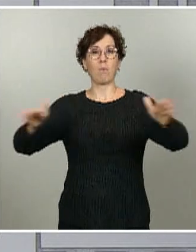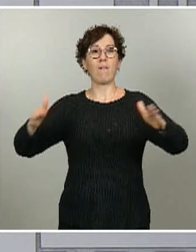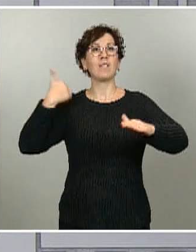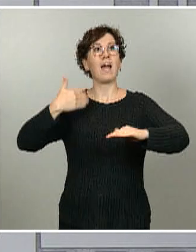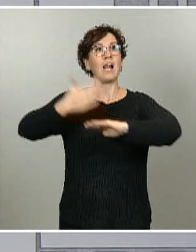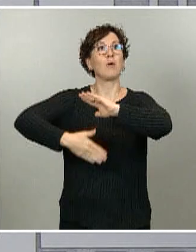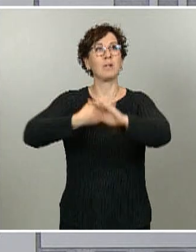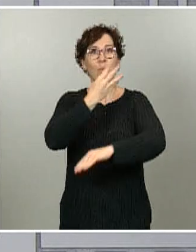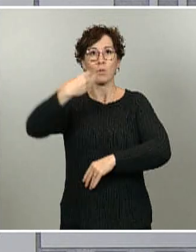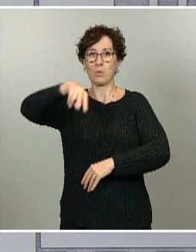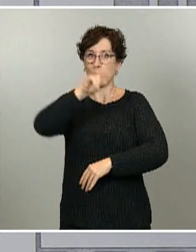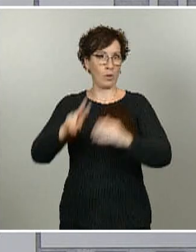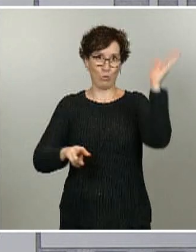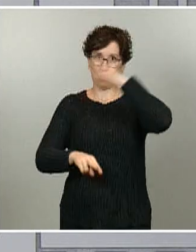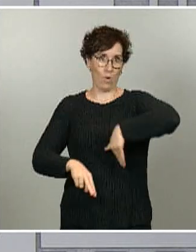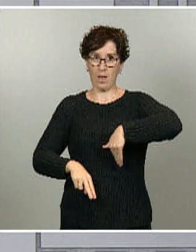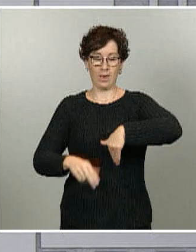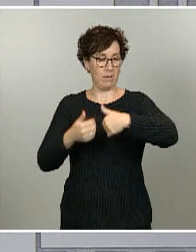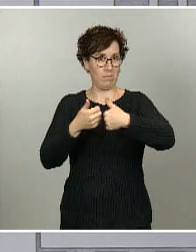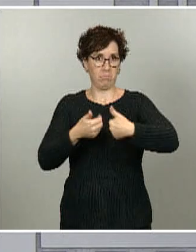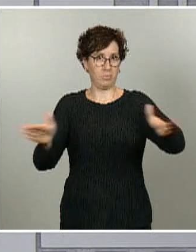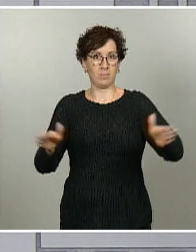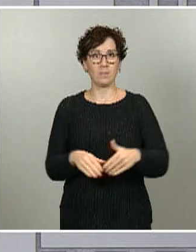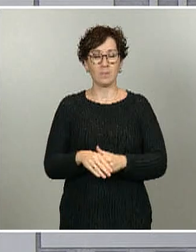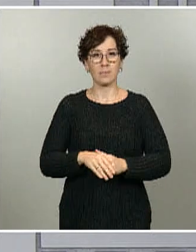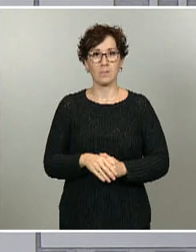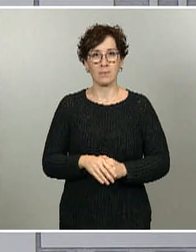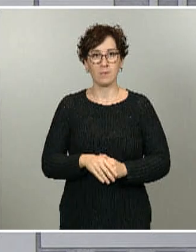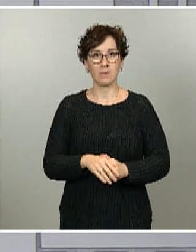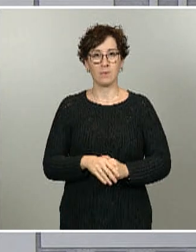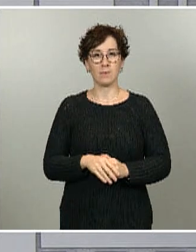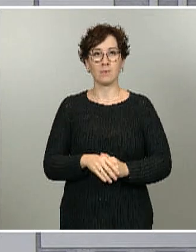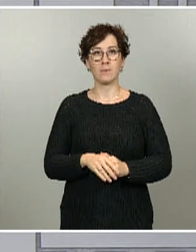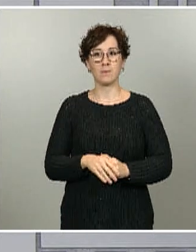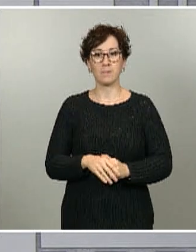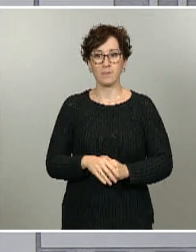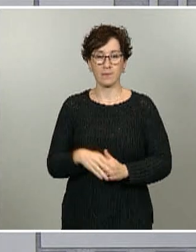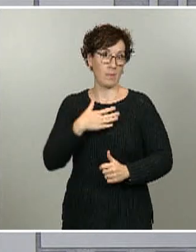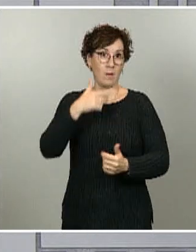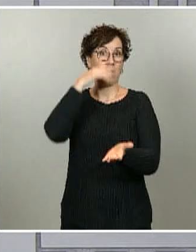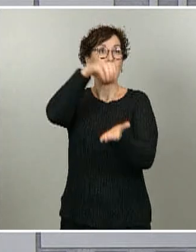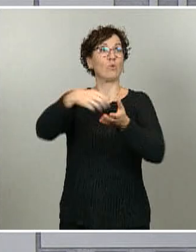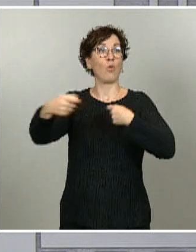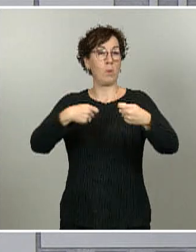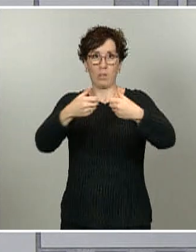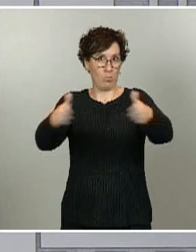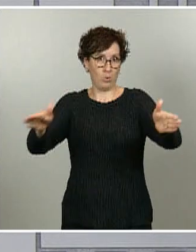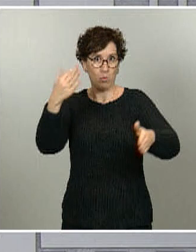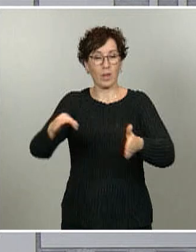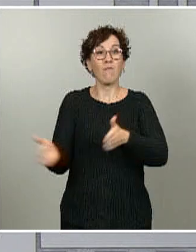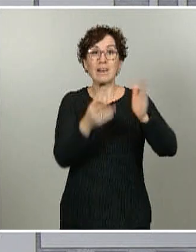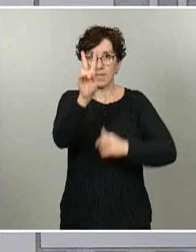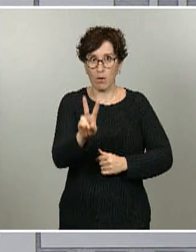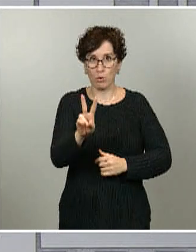los establecimientos comerciales, por tanto se permite la apertura de todos los centros comerciales, se permiten bajo ciertas condiciones